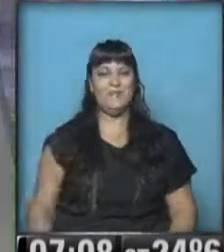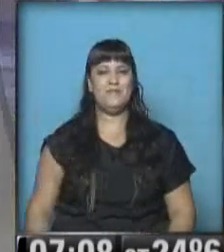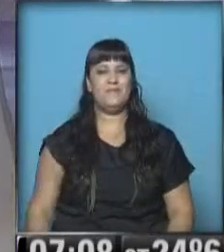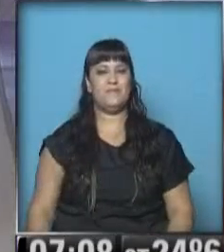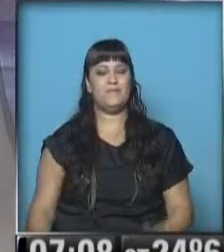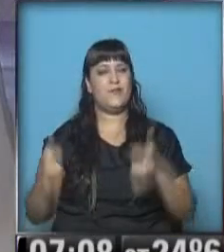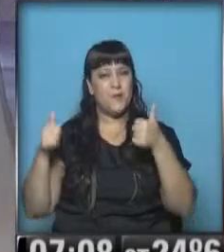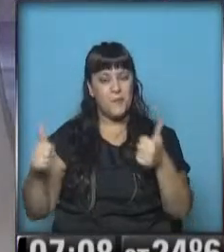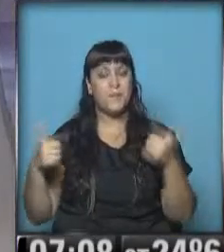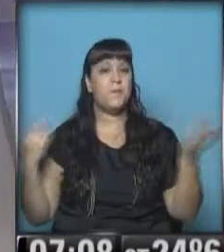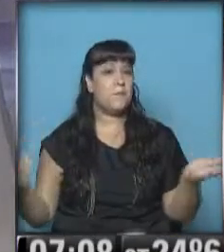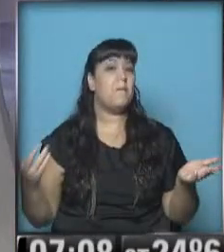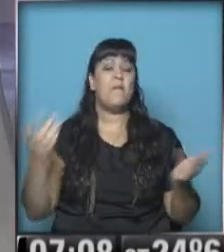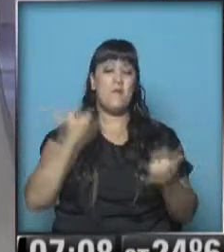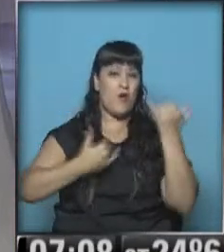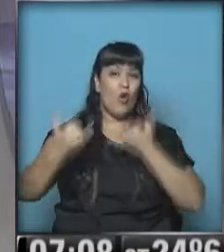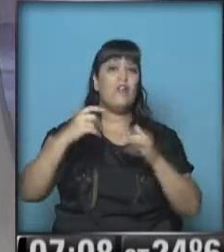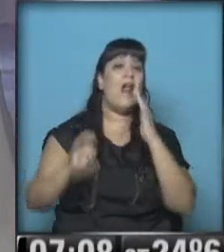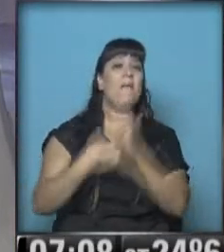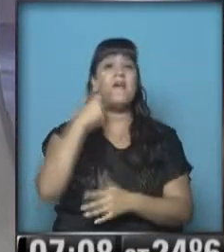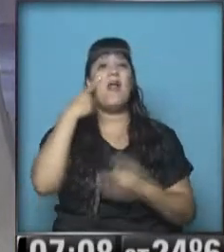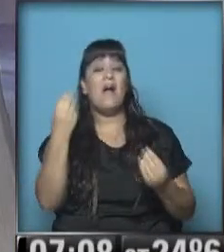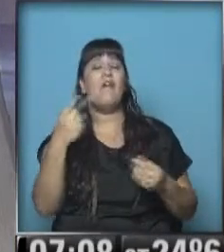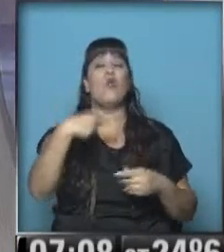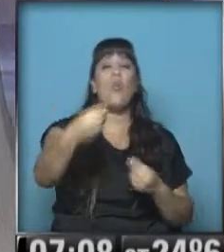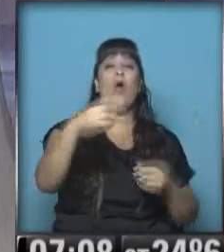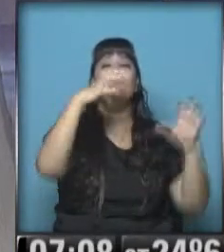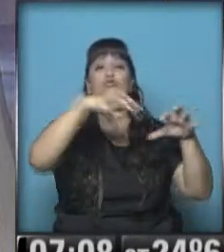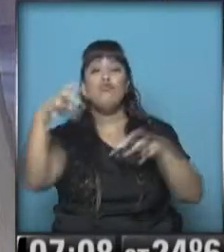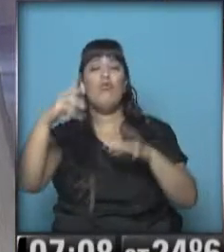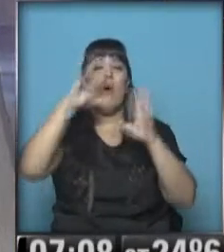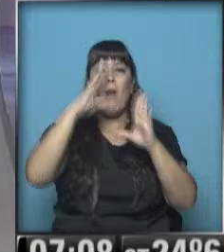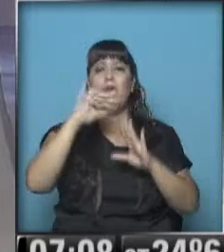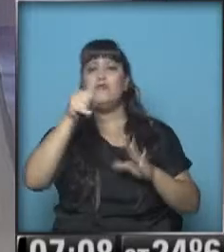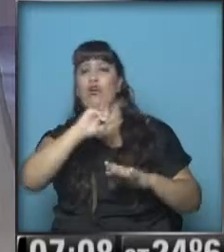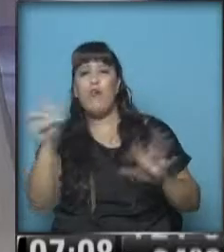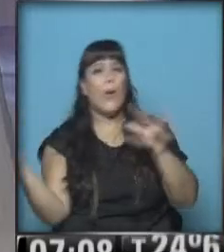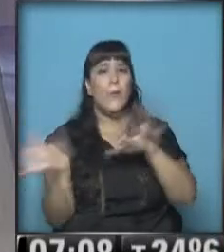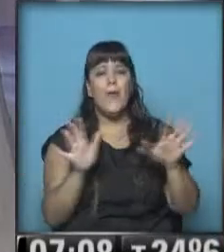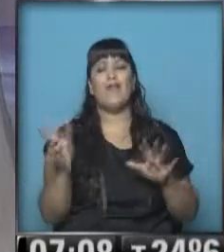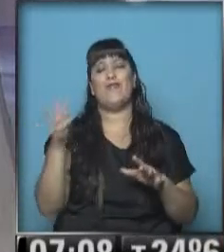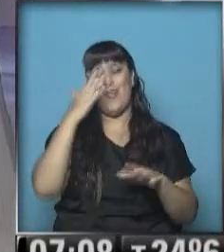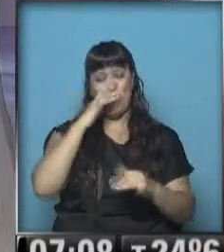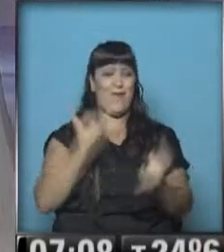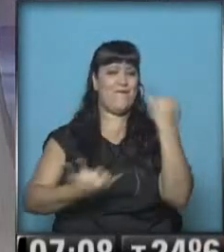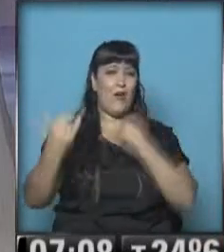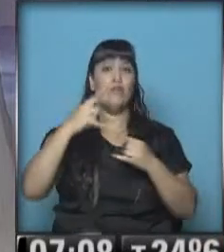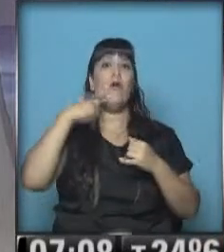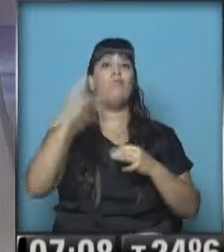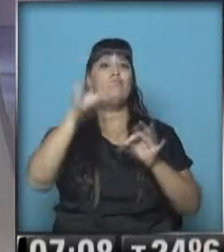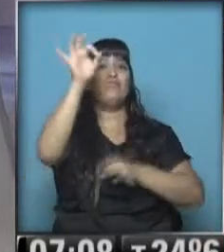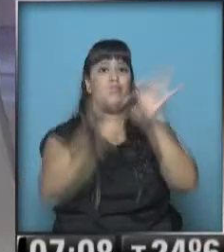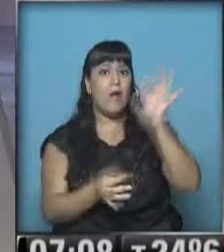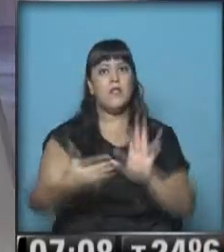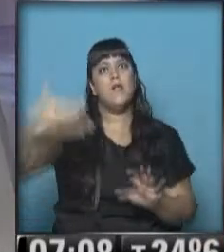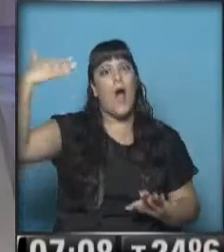Nadia, nos irás monitoreando la mañana, a ver por dónde llueve, cuándo, la intensidad, si se viene el viento, granizo. El granizo desde aquella